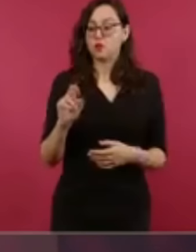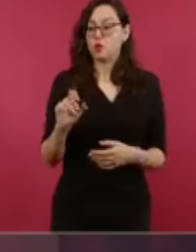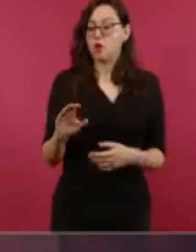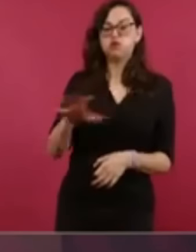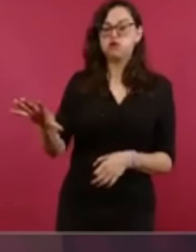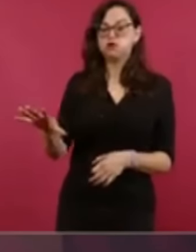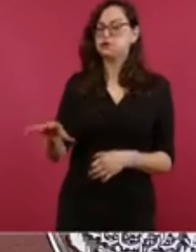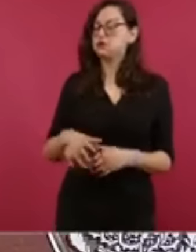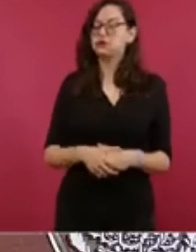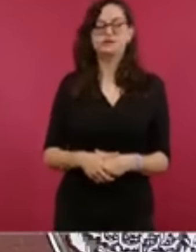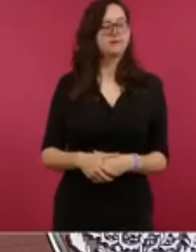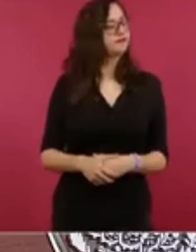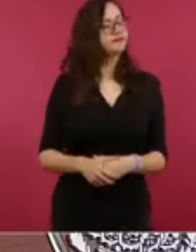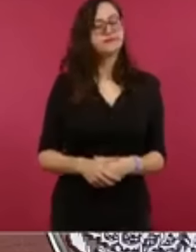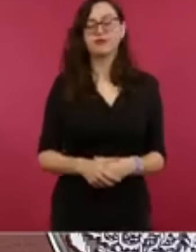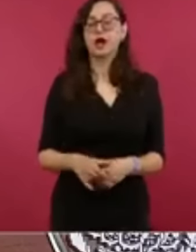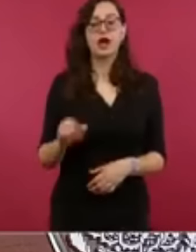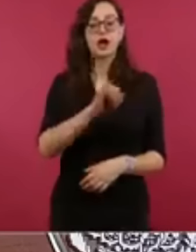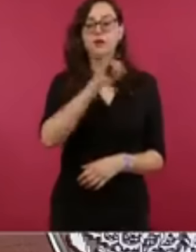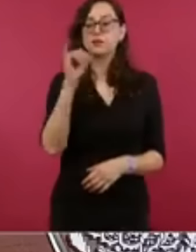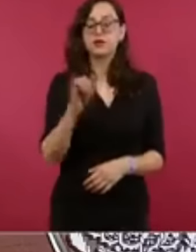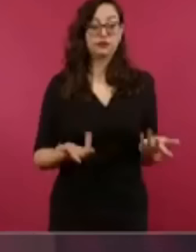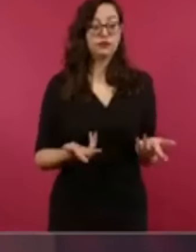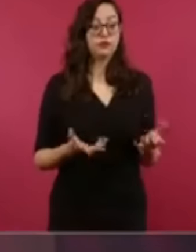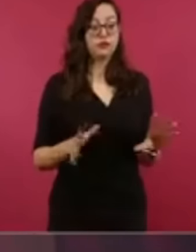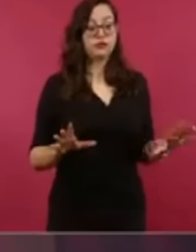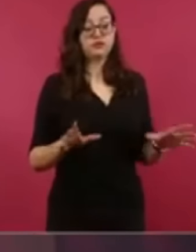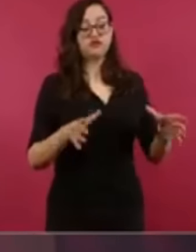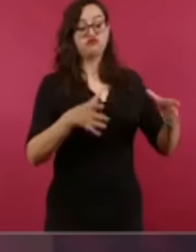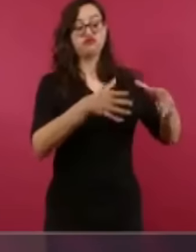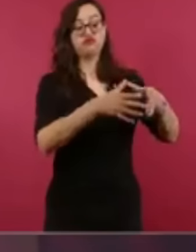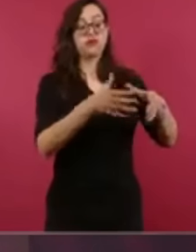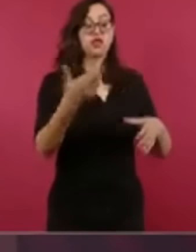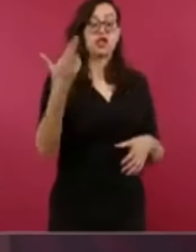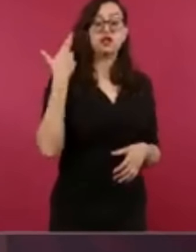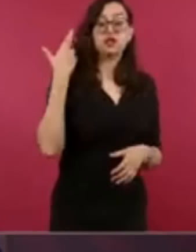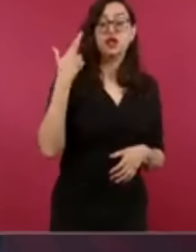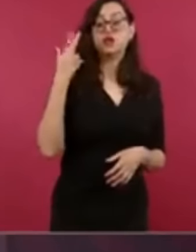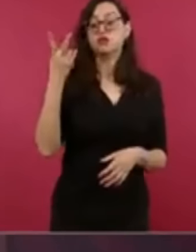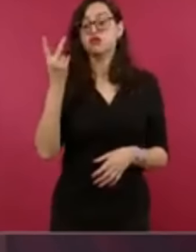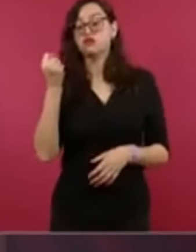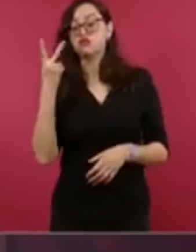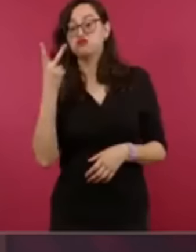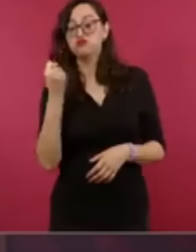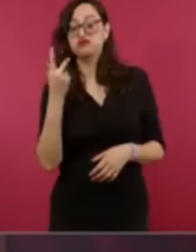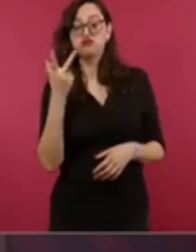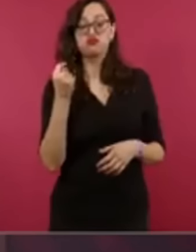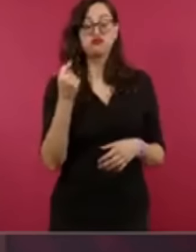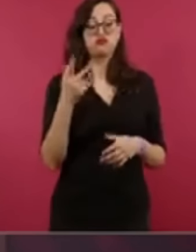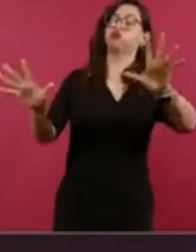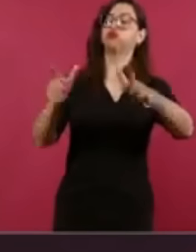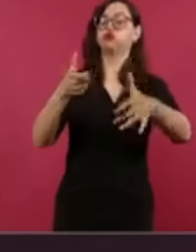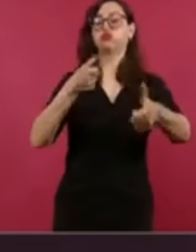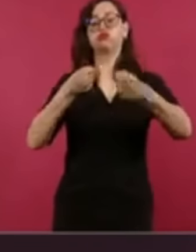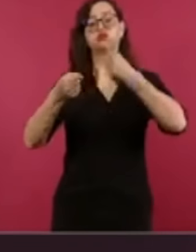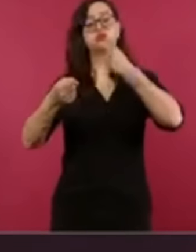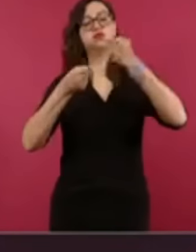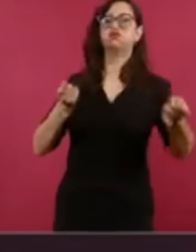despreciar al pueblo. Ya no son los comentaristas de la radio, de la televisión, de los medios masivos